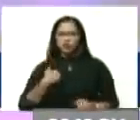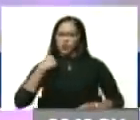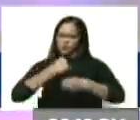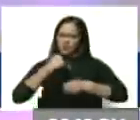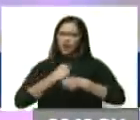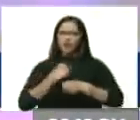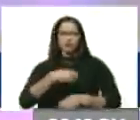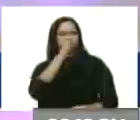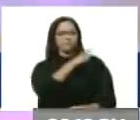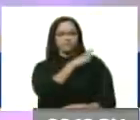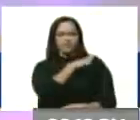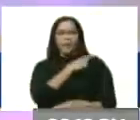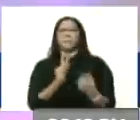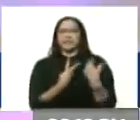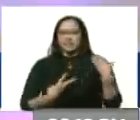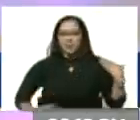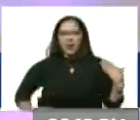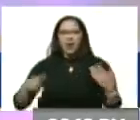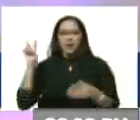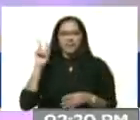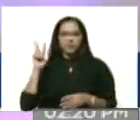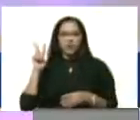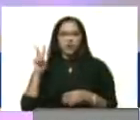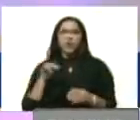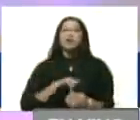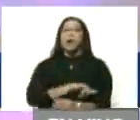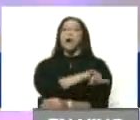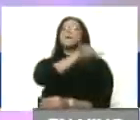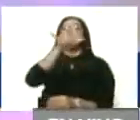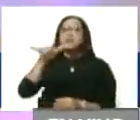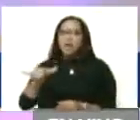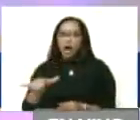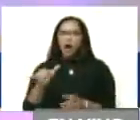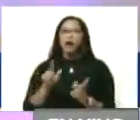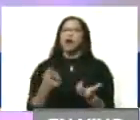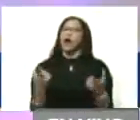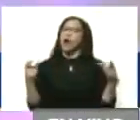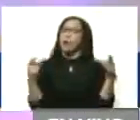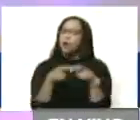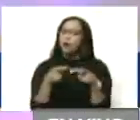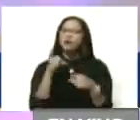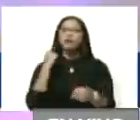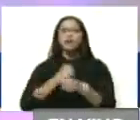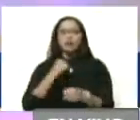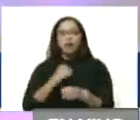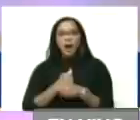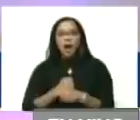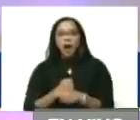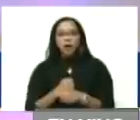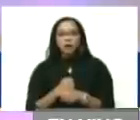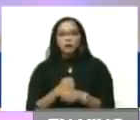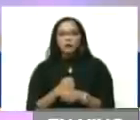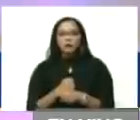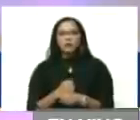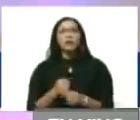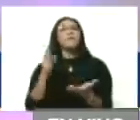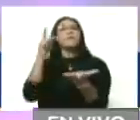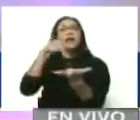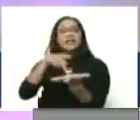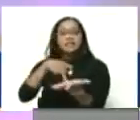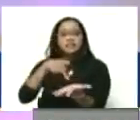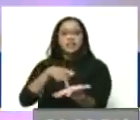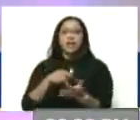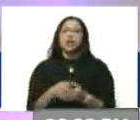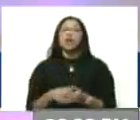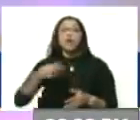vicepresidenta ejecutiva de la República se traslade a una reunión de trabajo presencial con